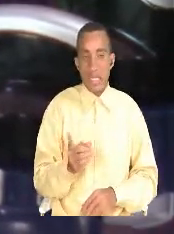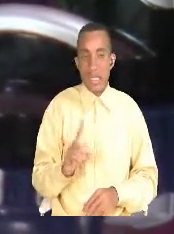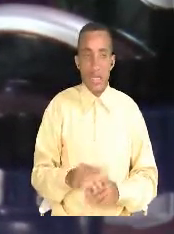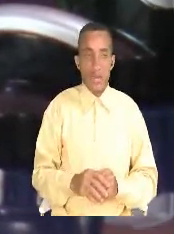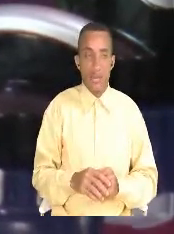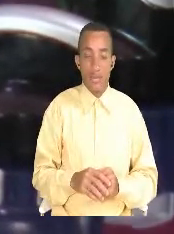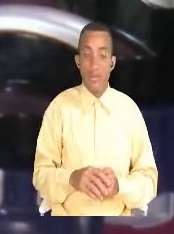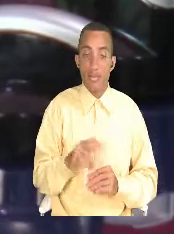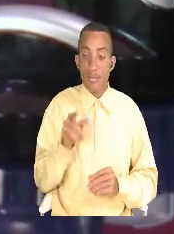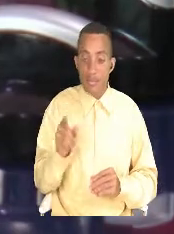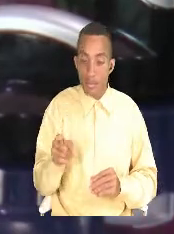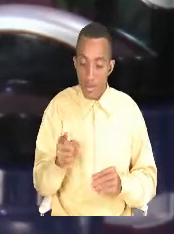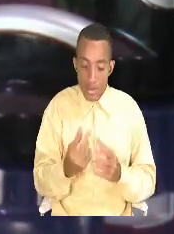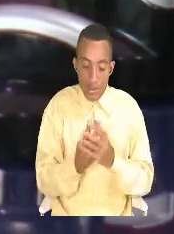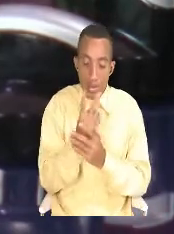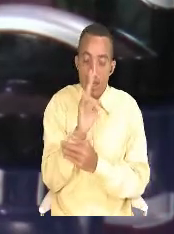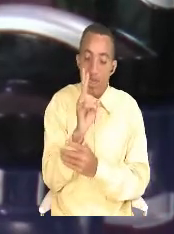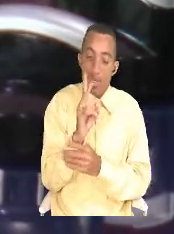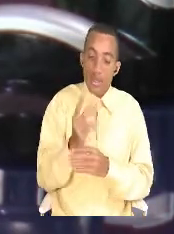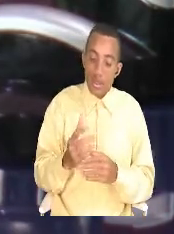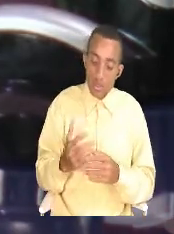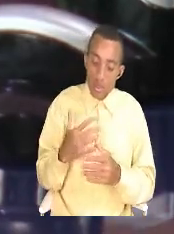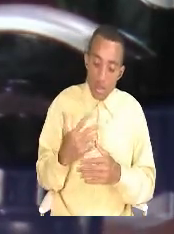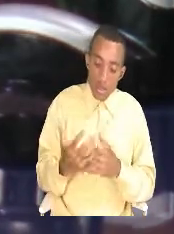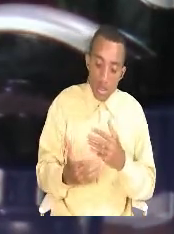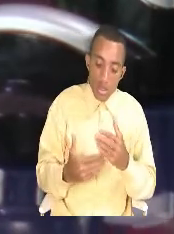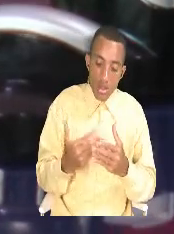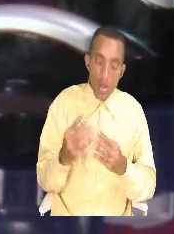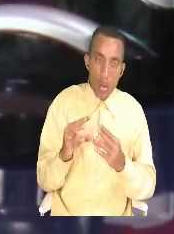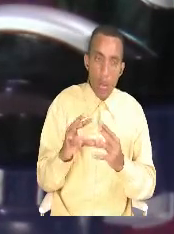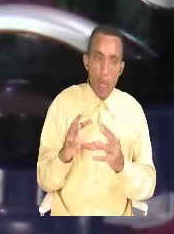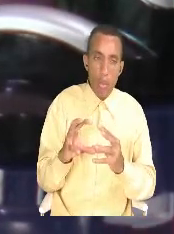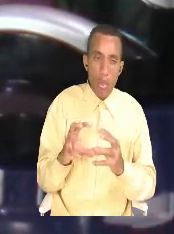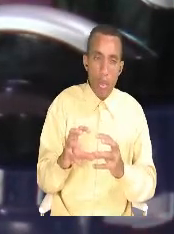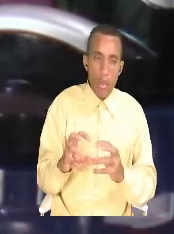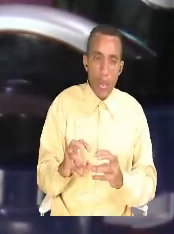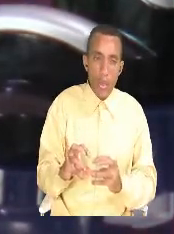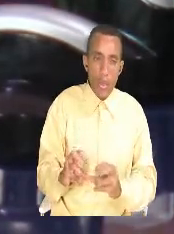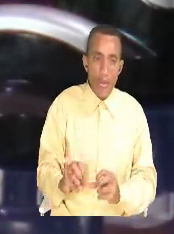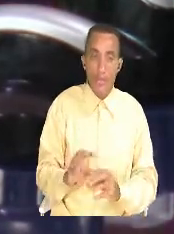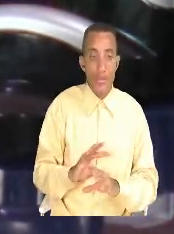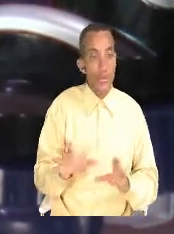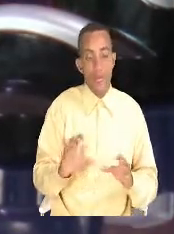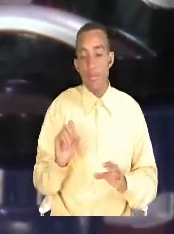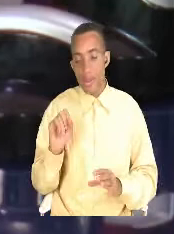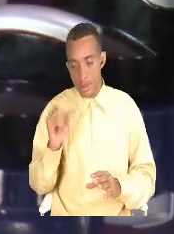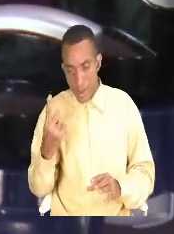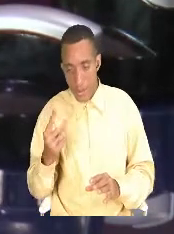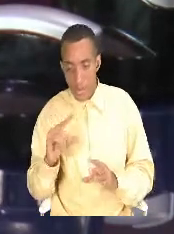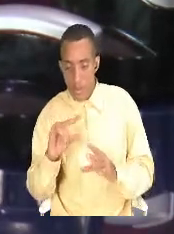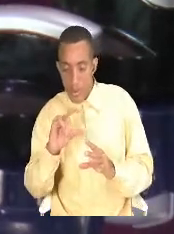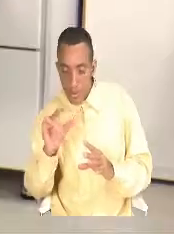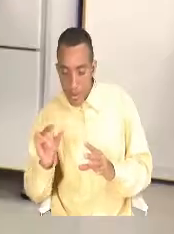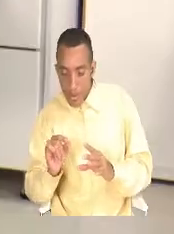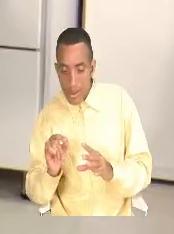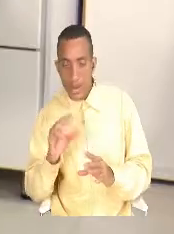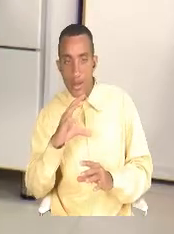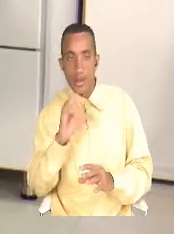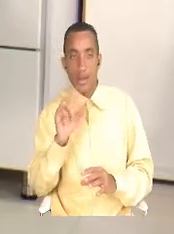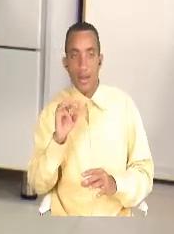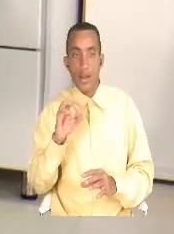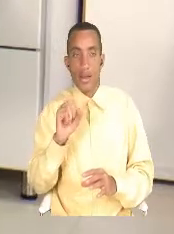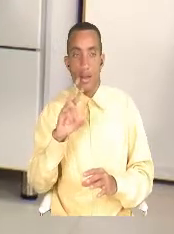vegetales. Entonces se van a marchitar mucho y la idea es que quede un arroz fresco, que los vegetales se sientan, que se vean su color